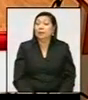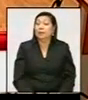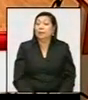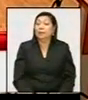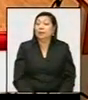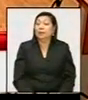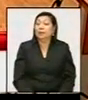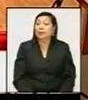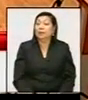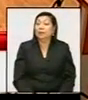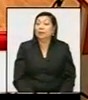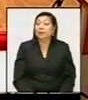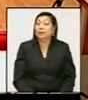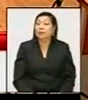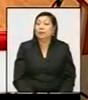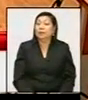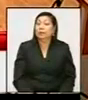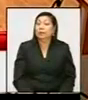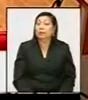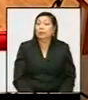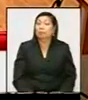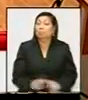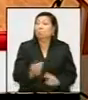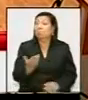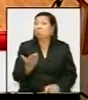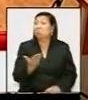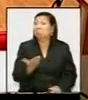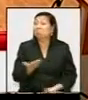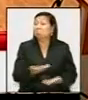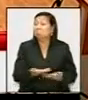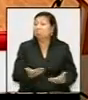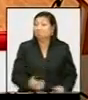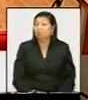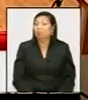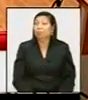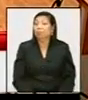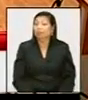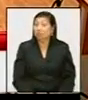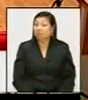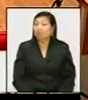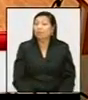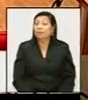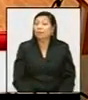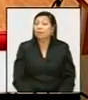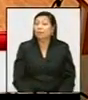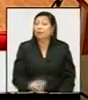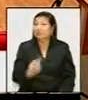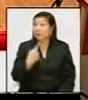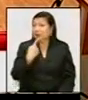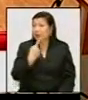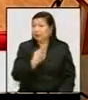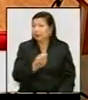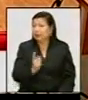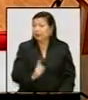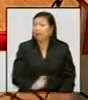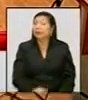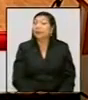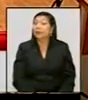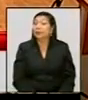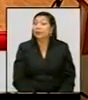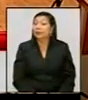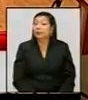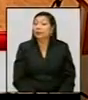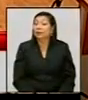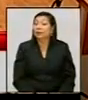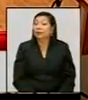No habiendo informe. Sección de pedidos. Si algún congresista tiene algún pedido que formular.